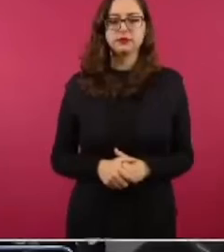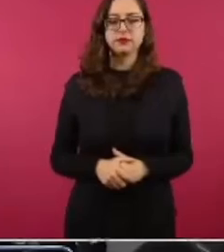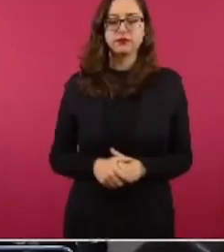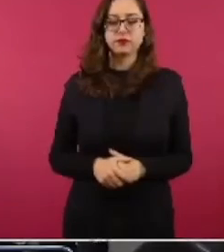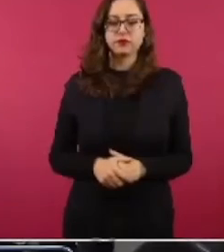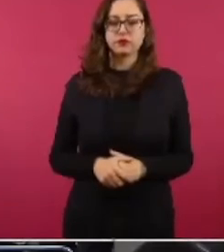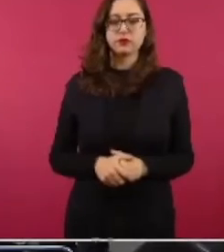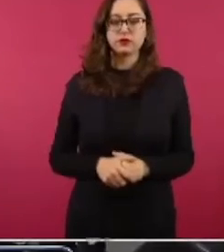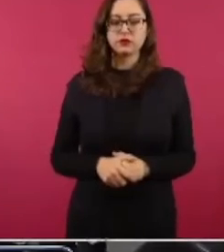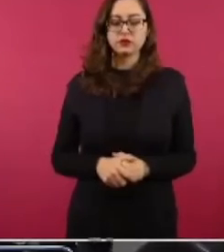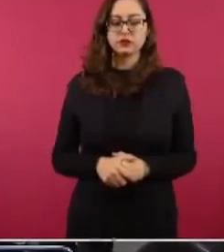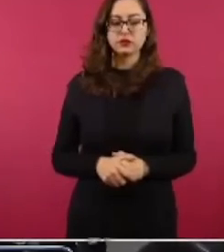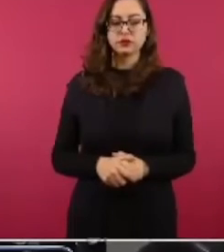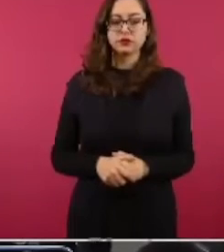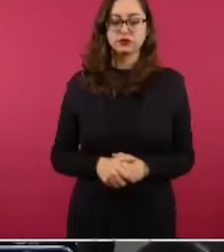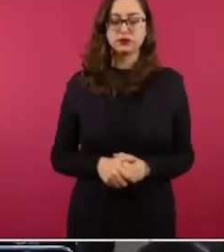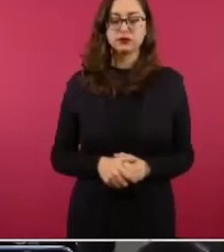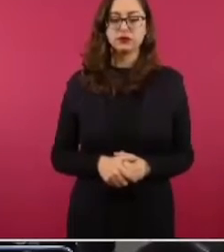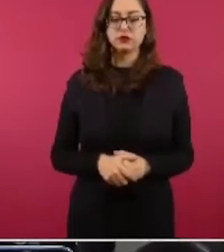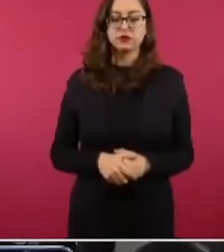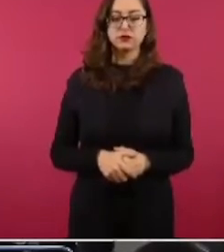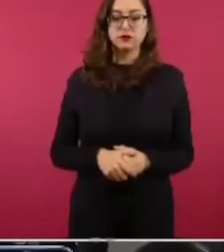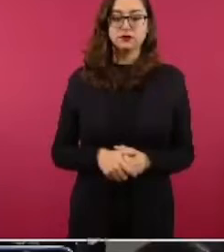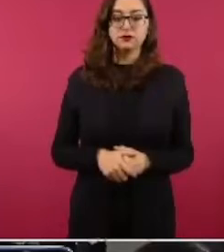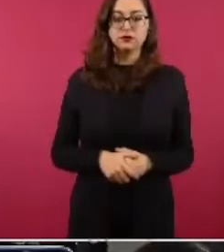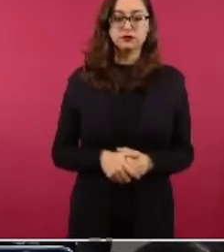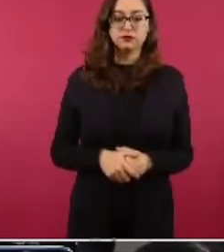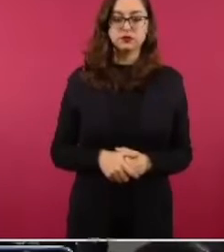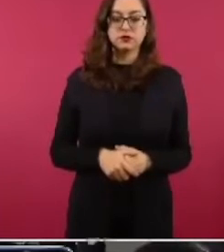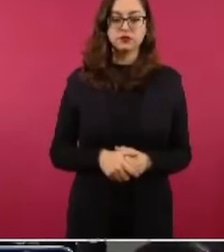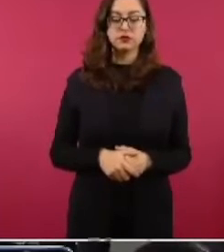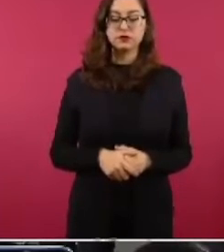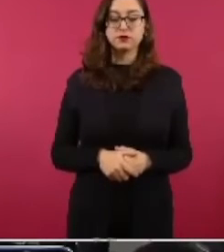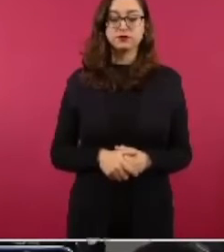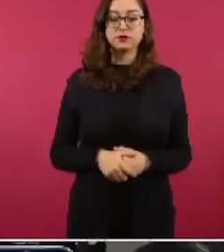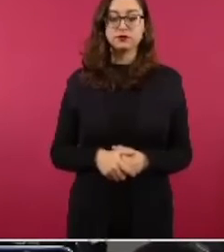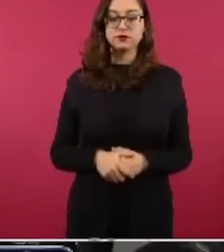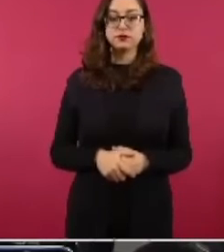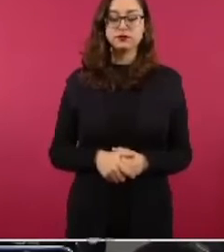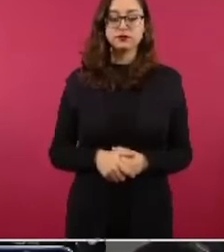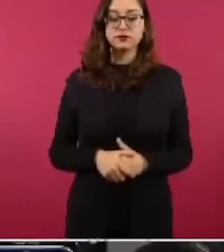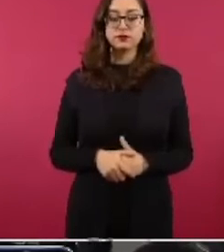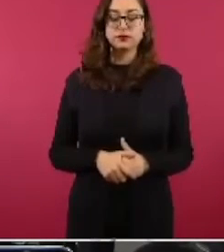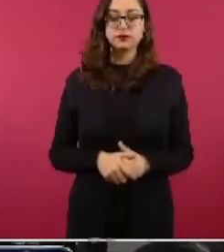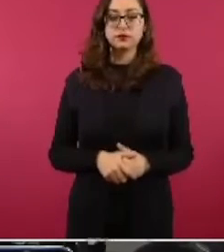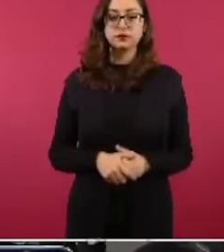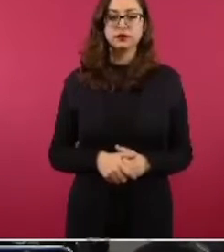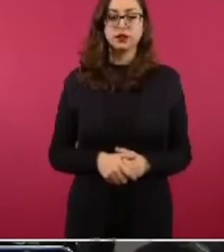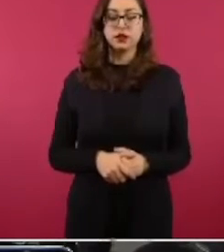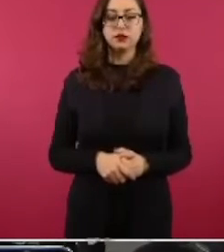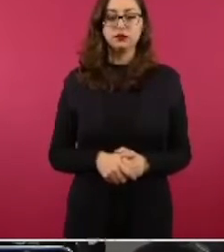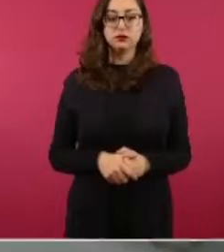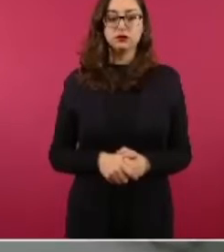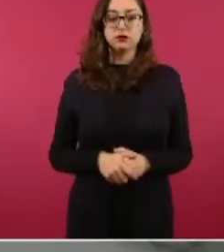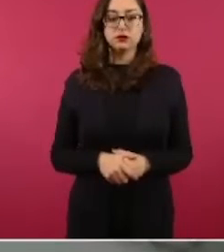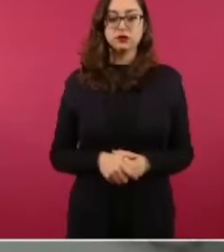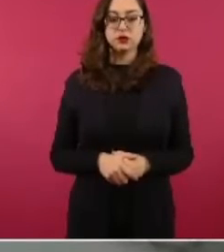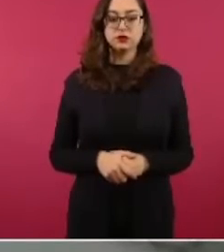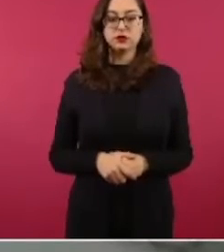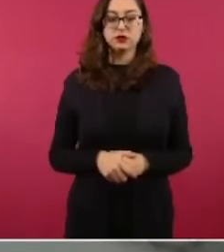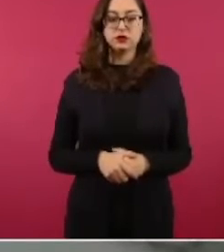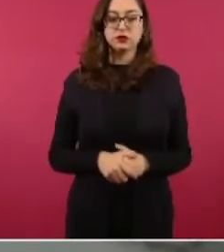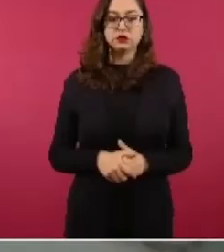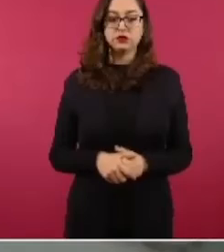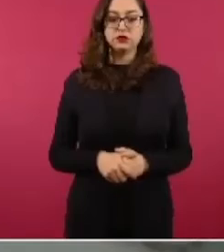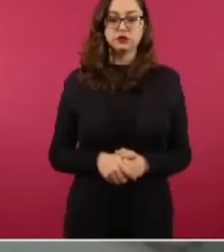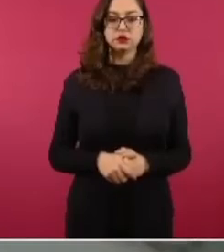Ya fue liberado, ya lo liberaron, según la información de Carlos, bueno, es un periodista que le llama del C4, él ya menciona que fue